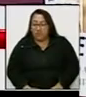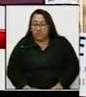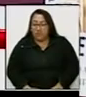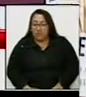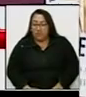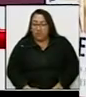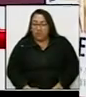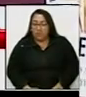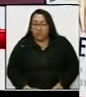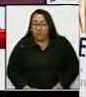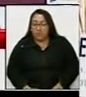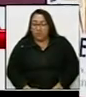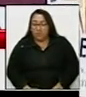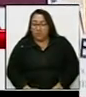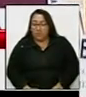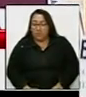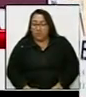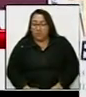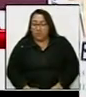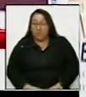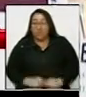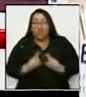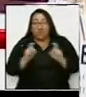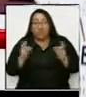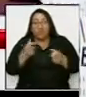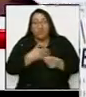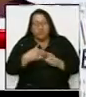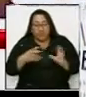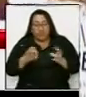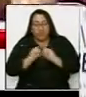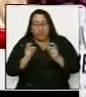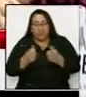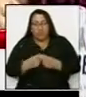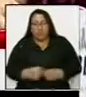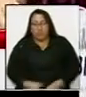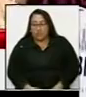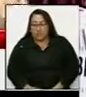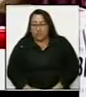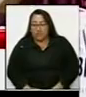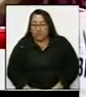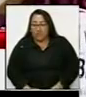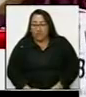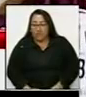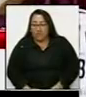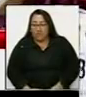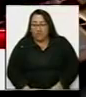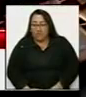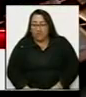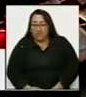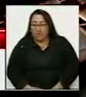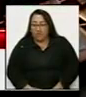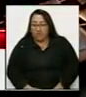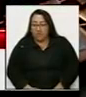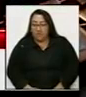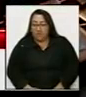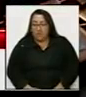Entonces, sugiero, presidenta, que se pueda tomar también acá en la Comisión de Constitución. Gracias, congresista Vergara. En realidad hubo